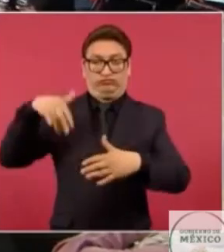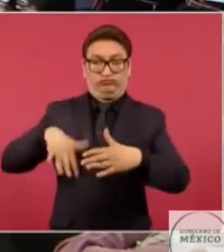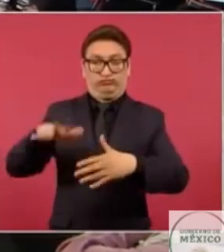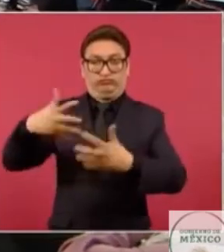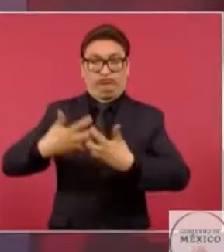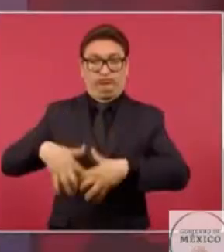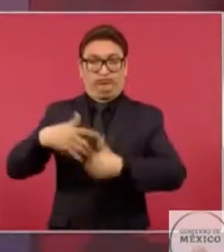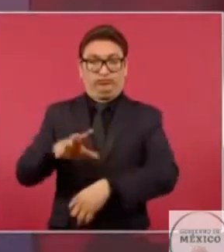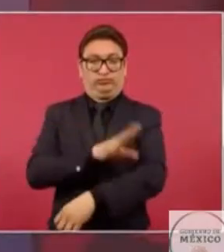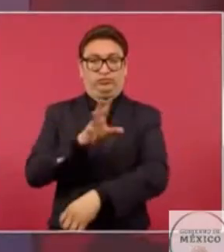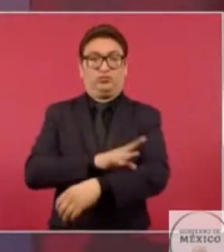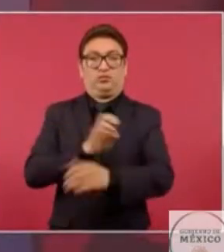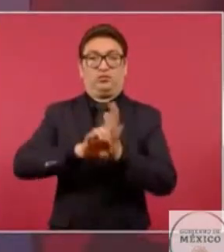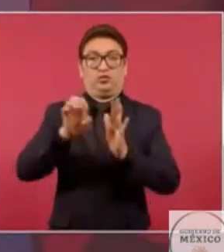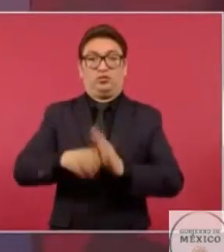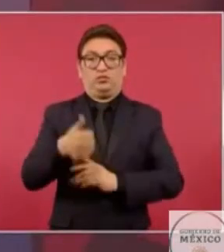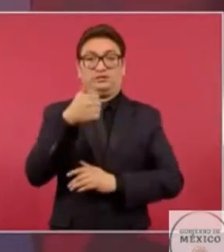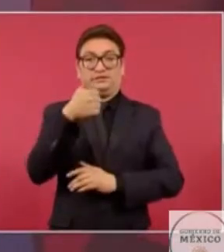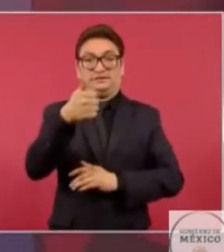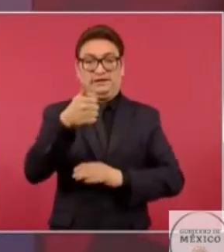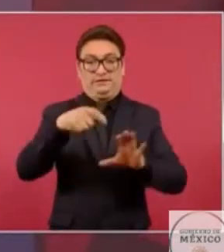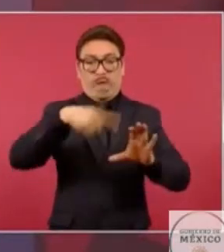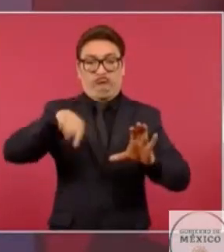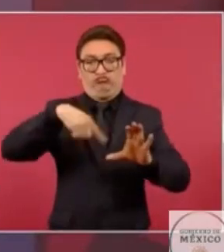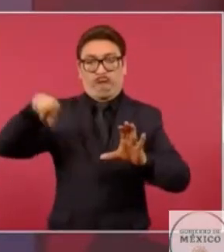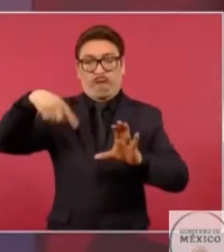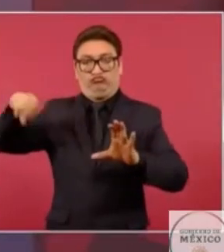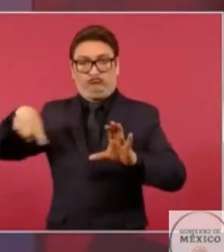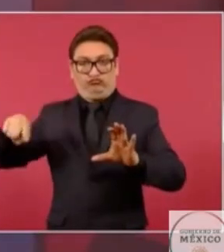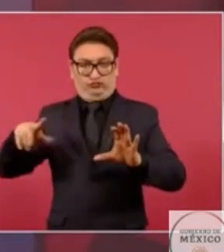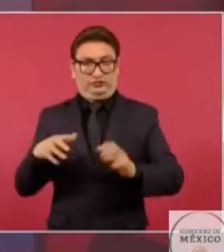tiene 6 turbinas, cuando mucho,